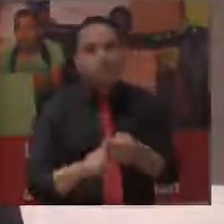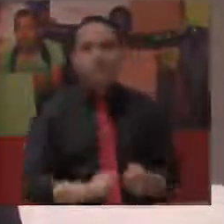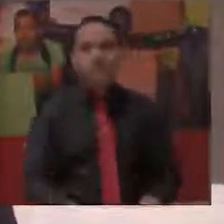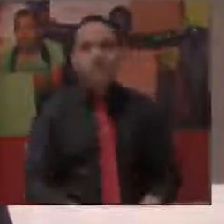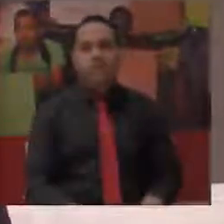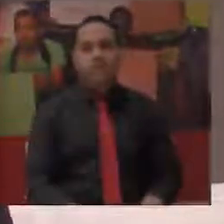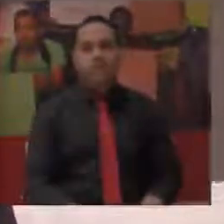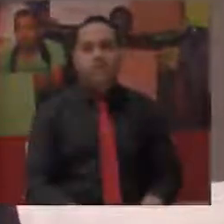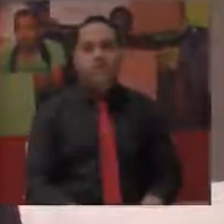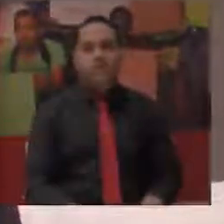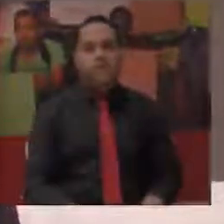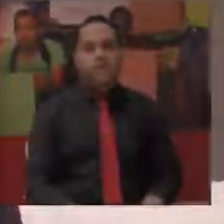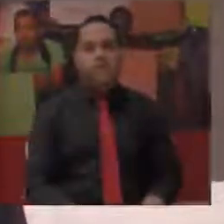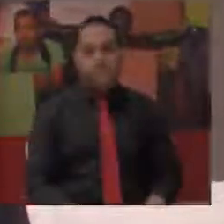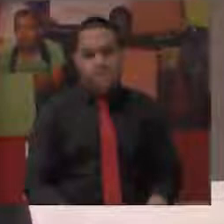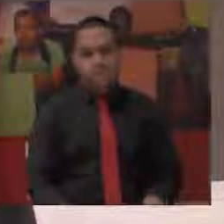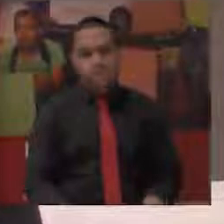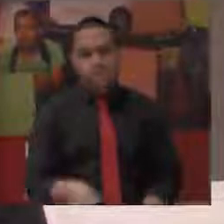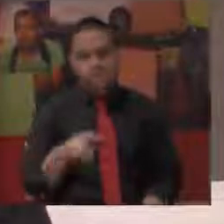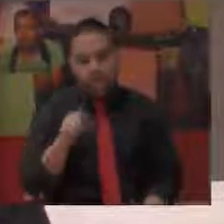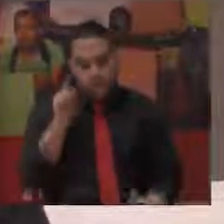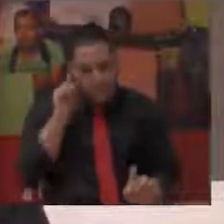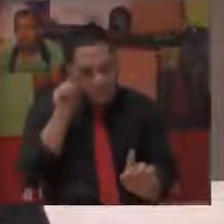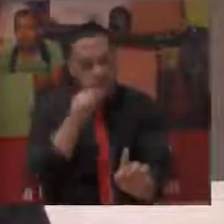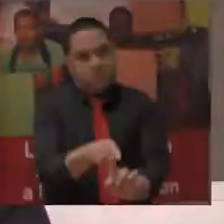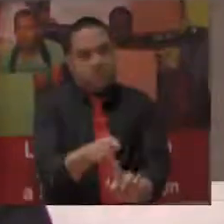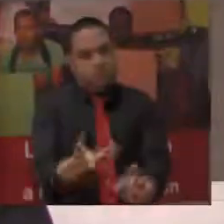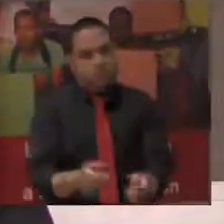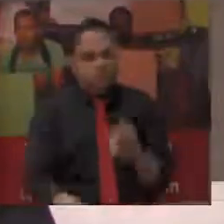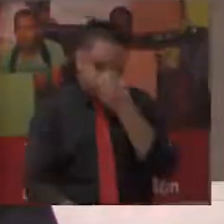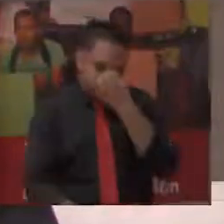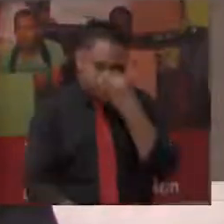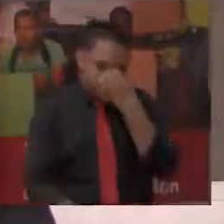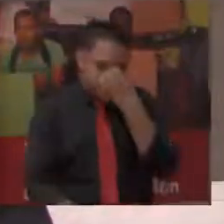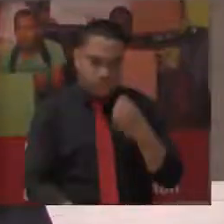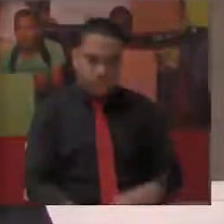Y yendo muy puntualmente